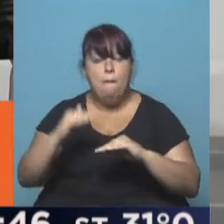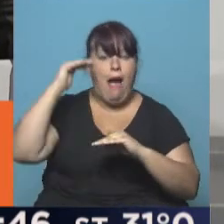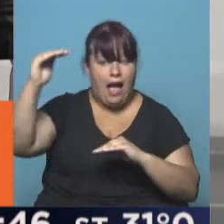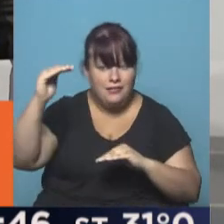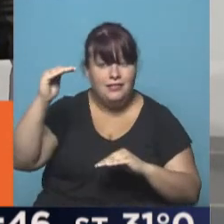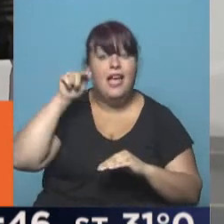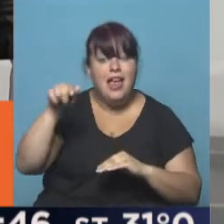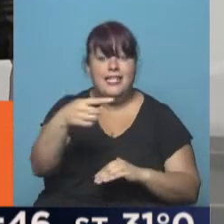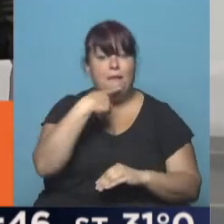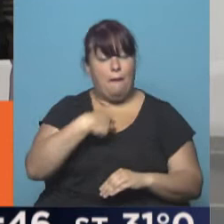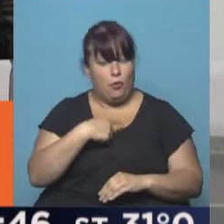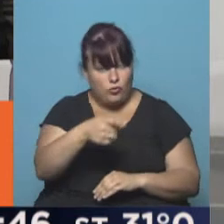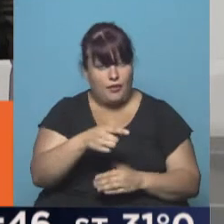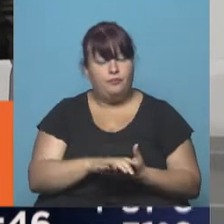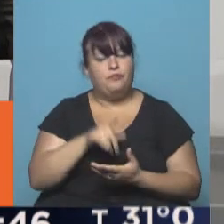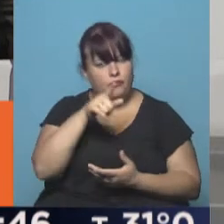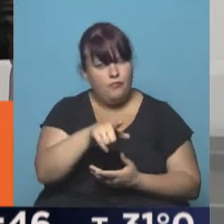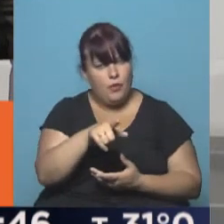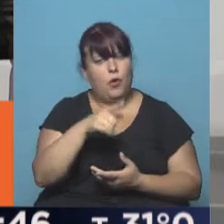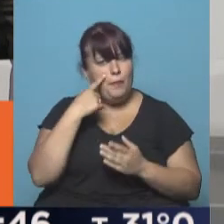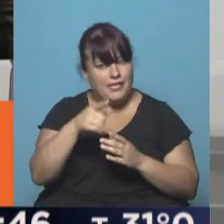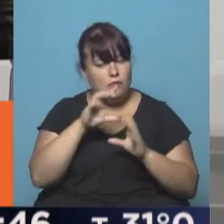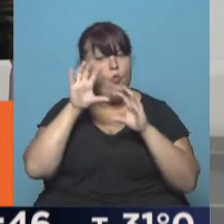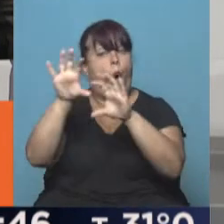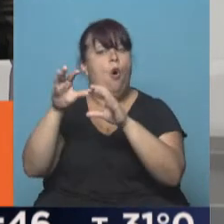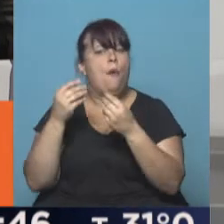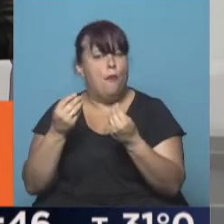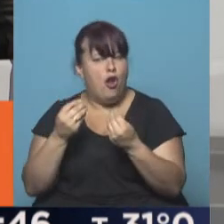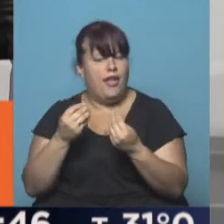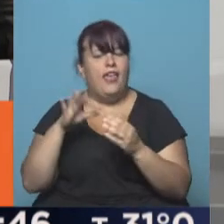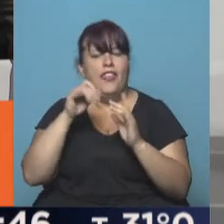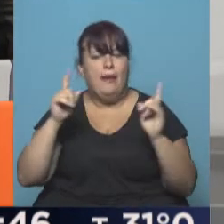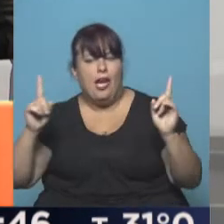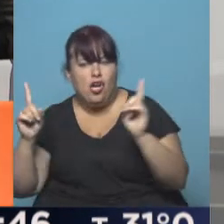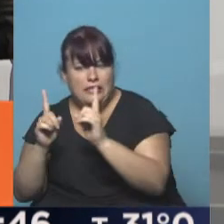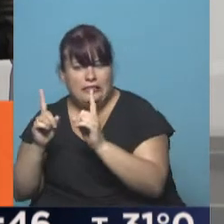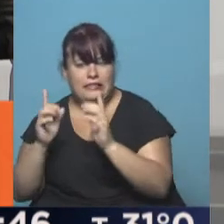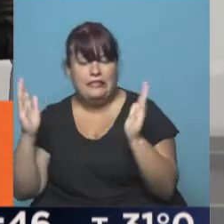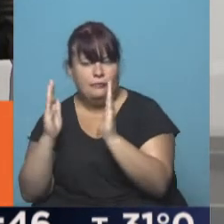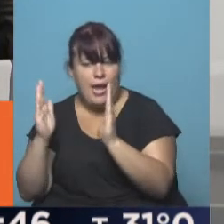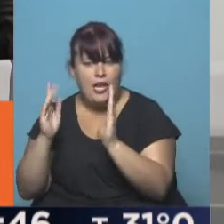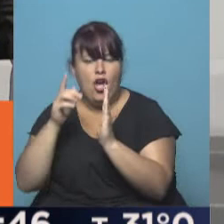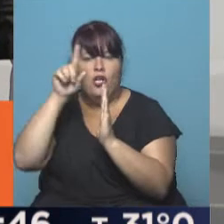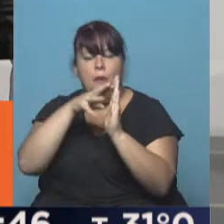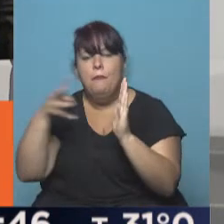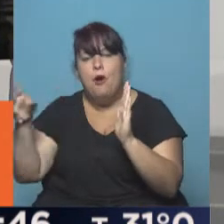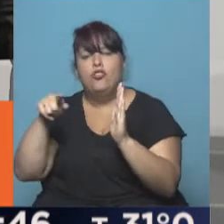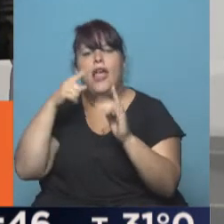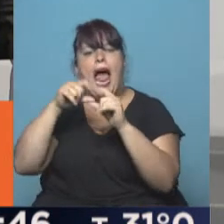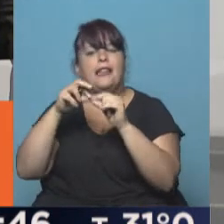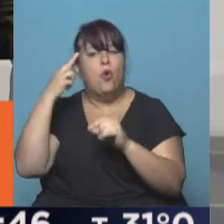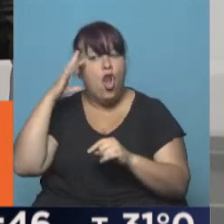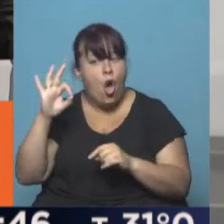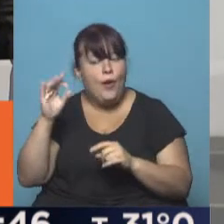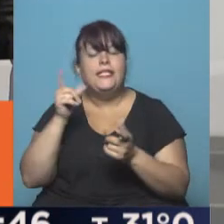y esa es la pregunta que vos hacés, Gonzalo, y ves toda la carga allí, pero tuvimos que acortar mucho la tabla del artículo 90